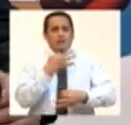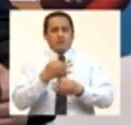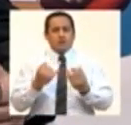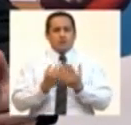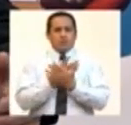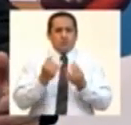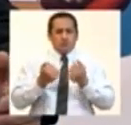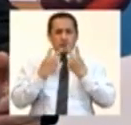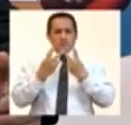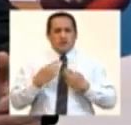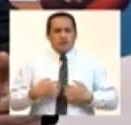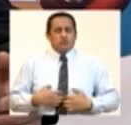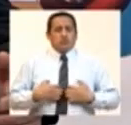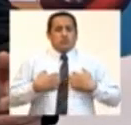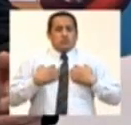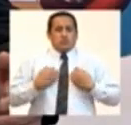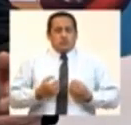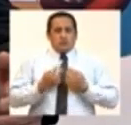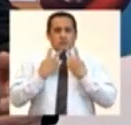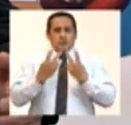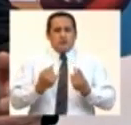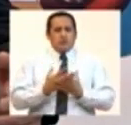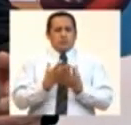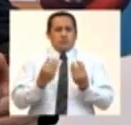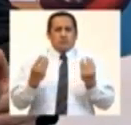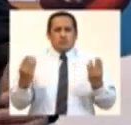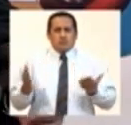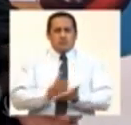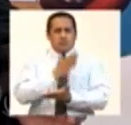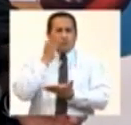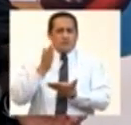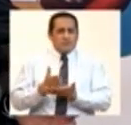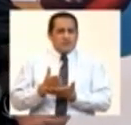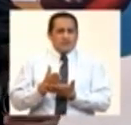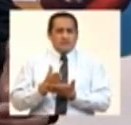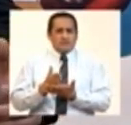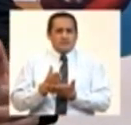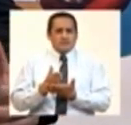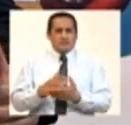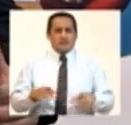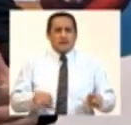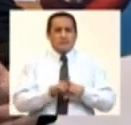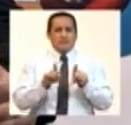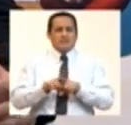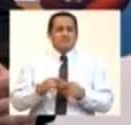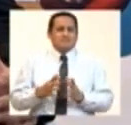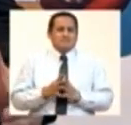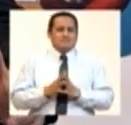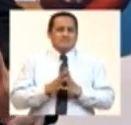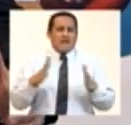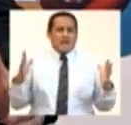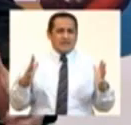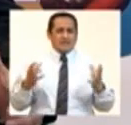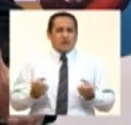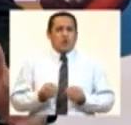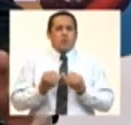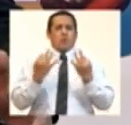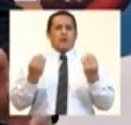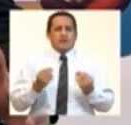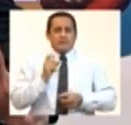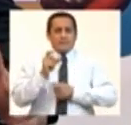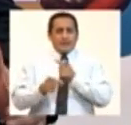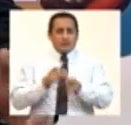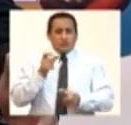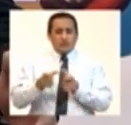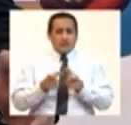¿no? Las formas del terror fueron múltiples, ¿no? La mayor